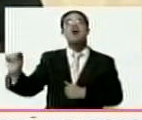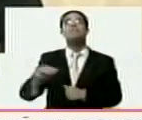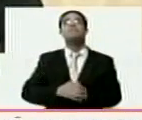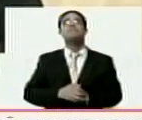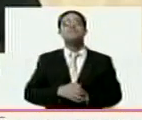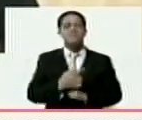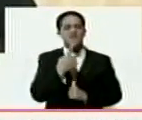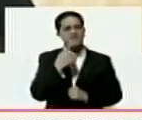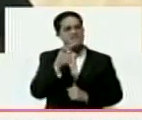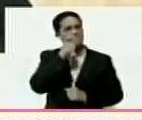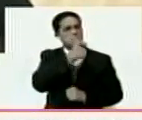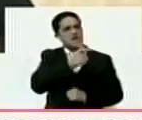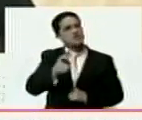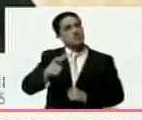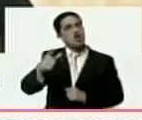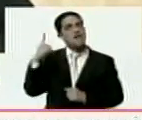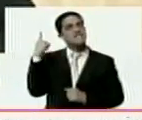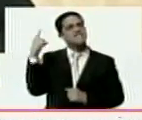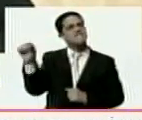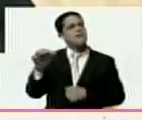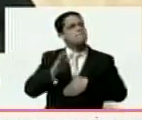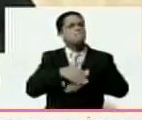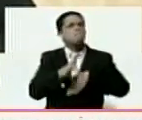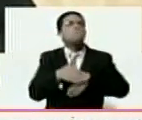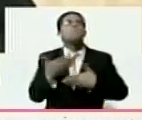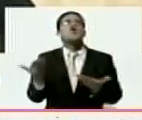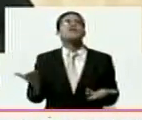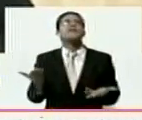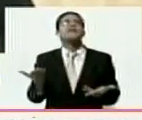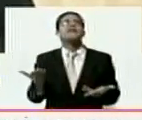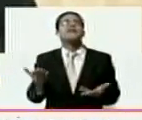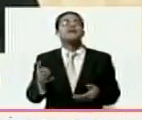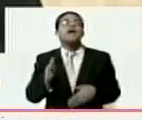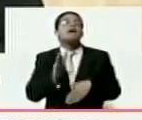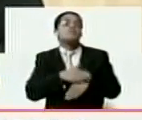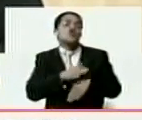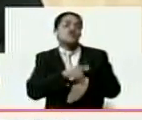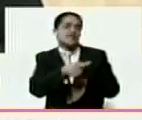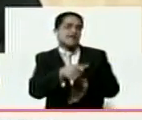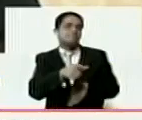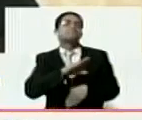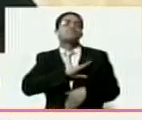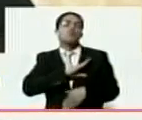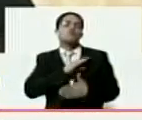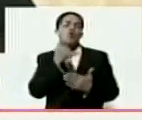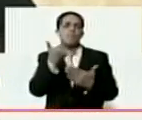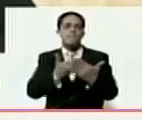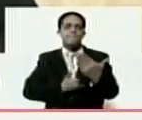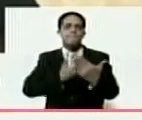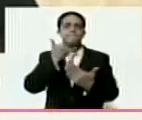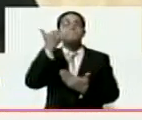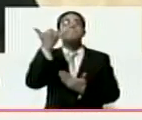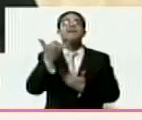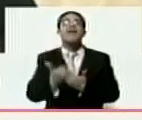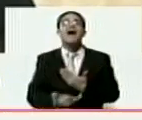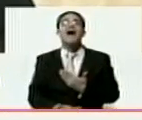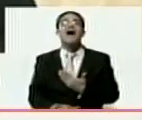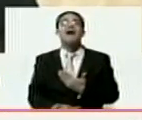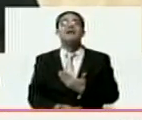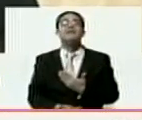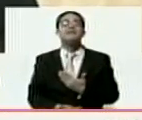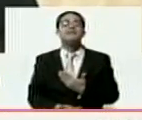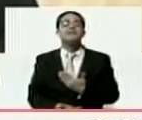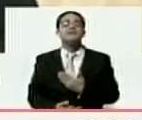del personal diplomático de Juan Guaidó es parte del plan, de la avanzada, de la articulación, dice,